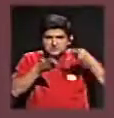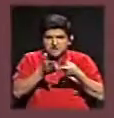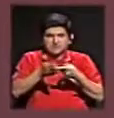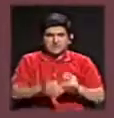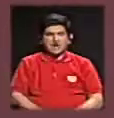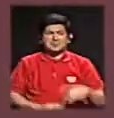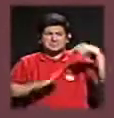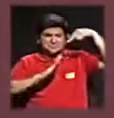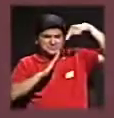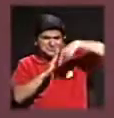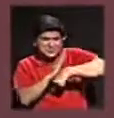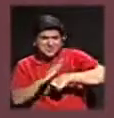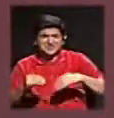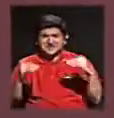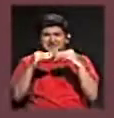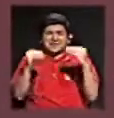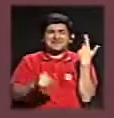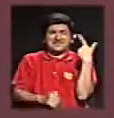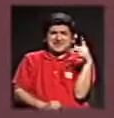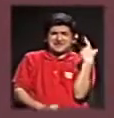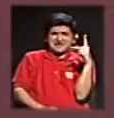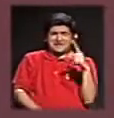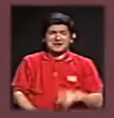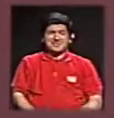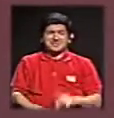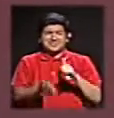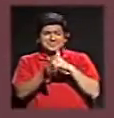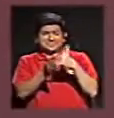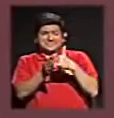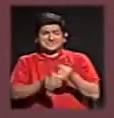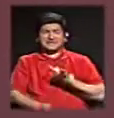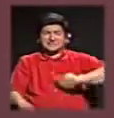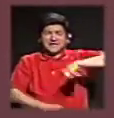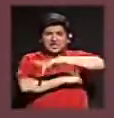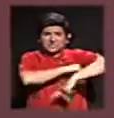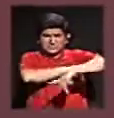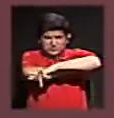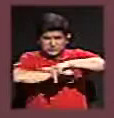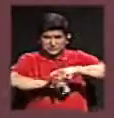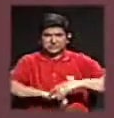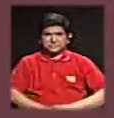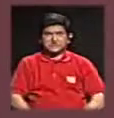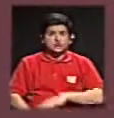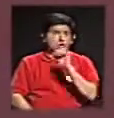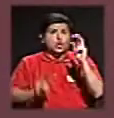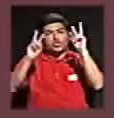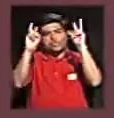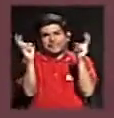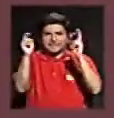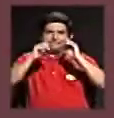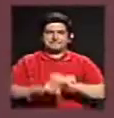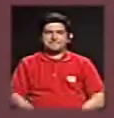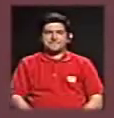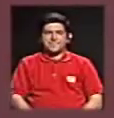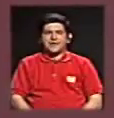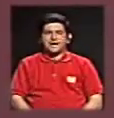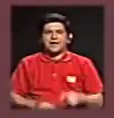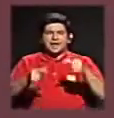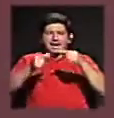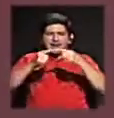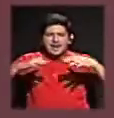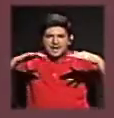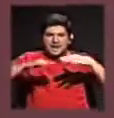en la agudización de los niveles de riesgo y vulnerabilidad para nuestros países, o el tema de la geopolítica,